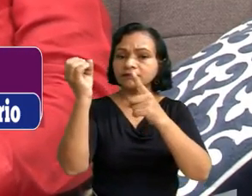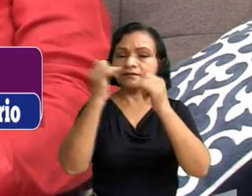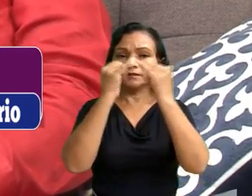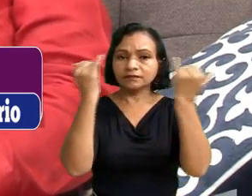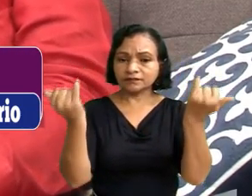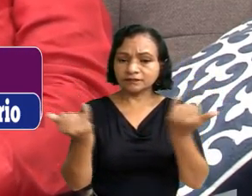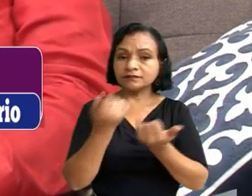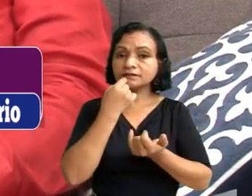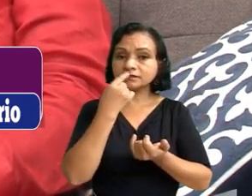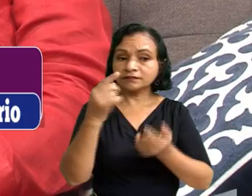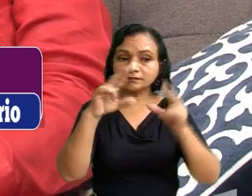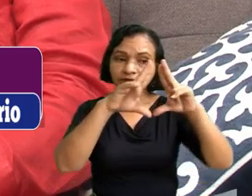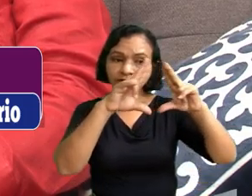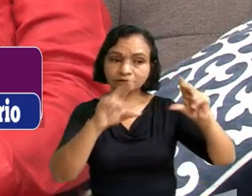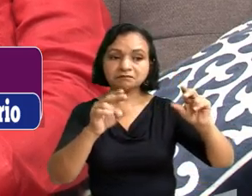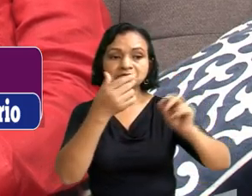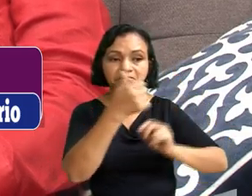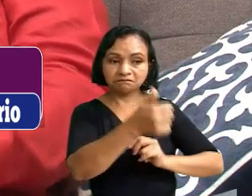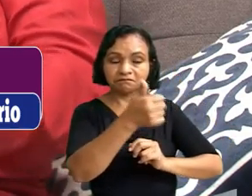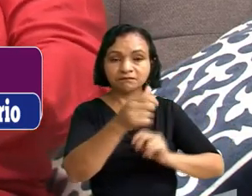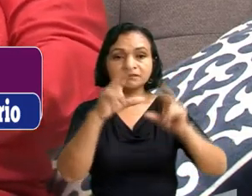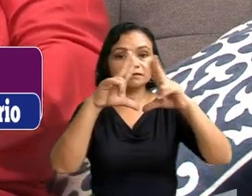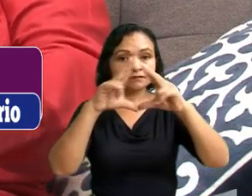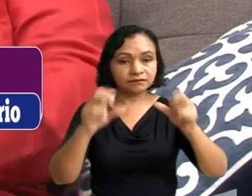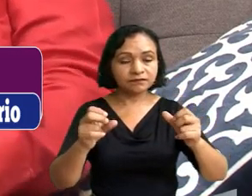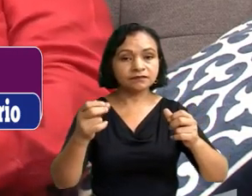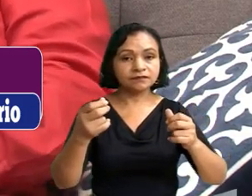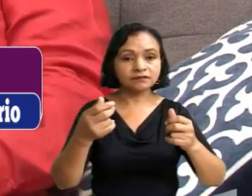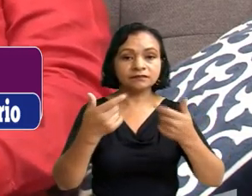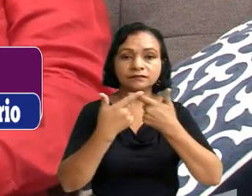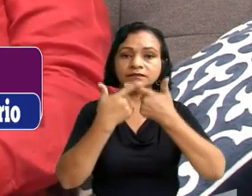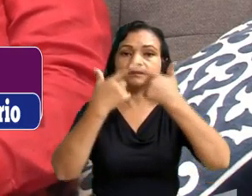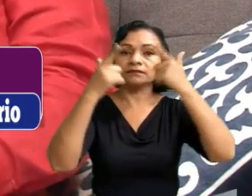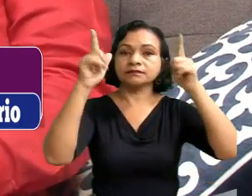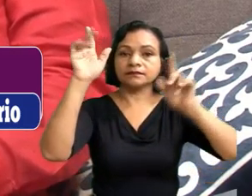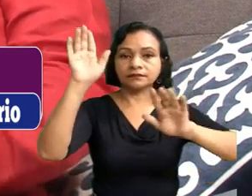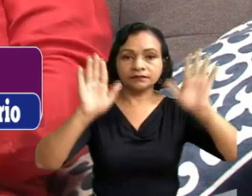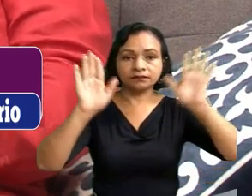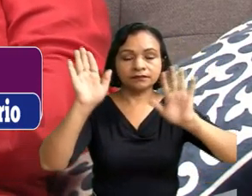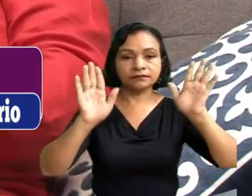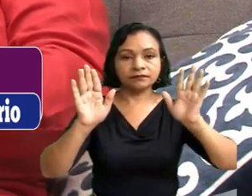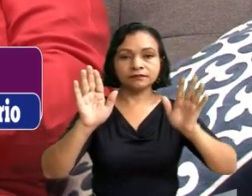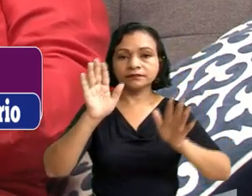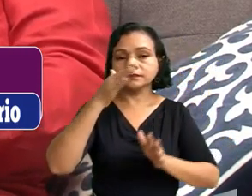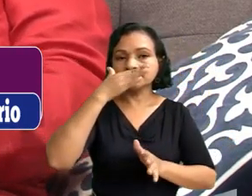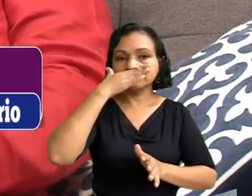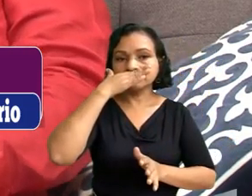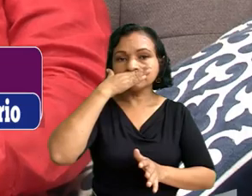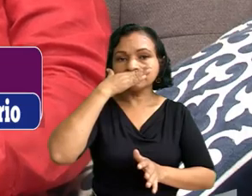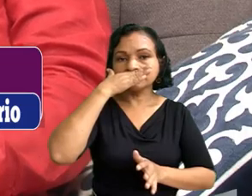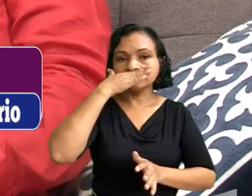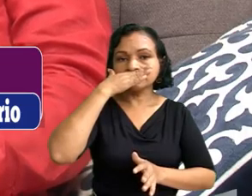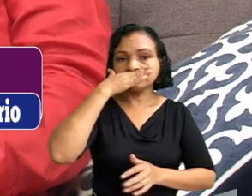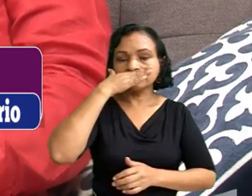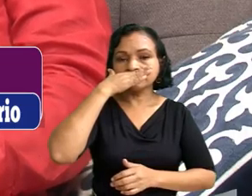mundial y eso es profundizar la democracia y la ética en el frente sandinista